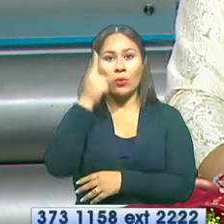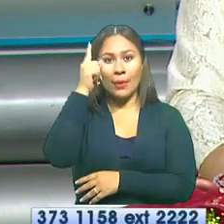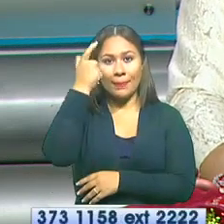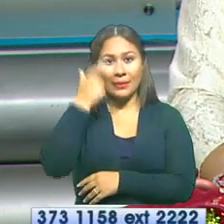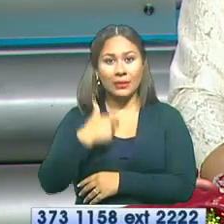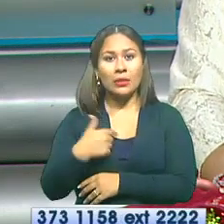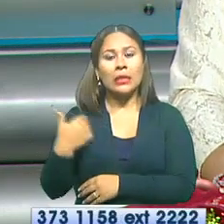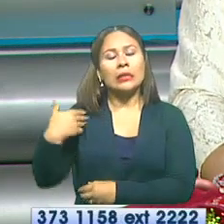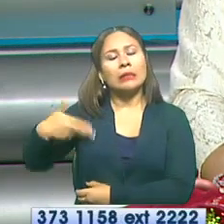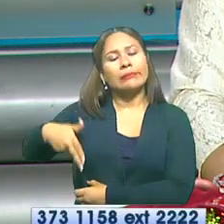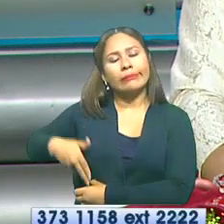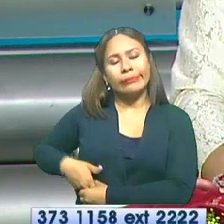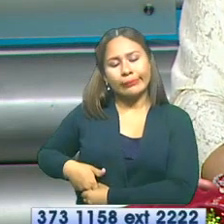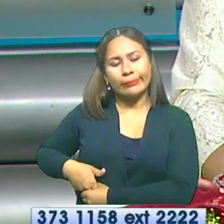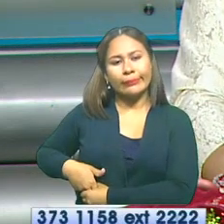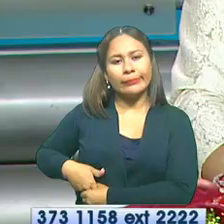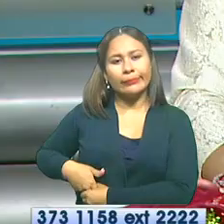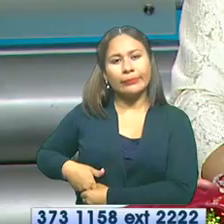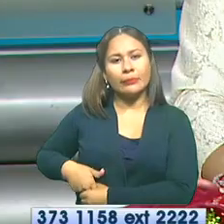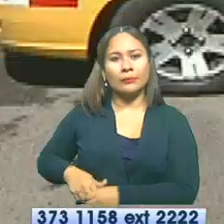arma de fuego.